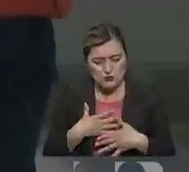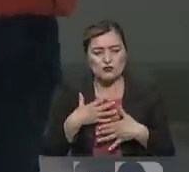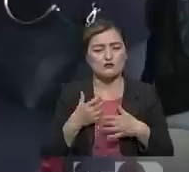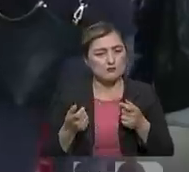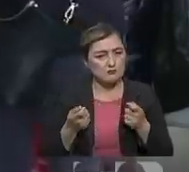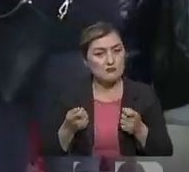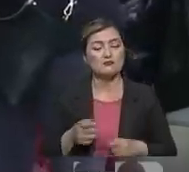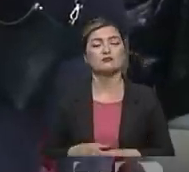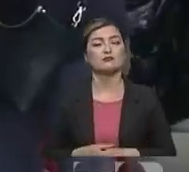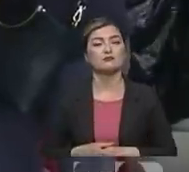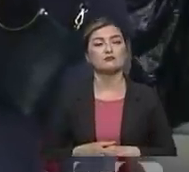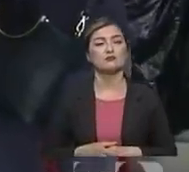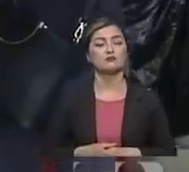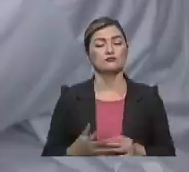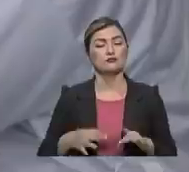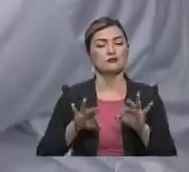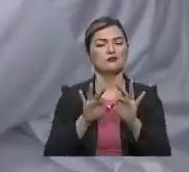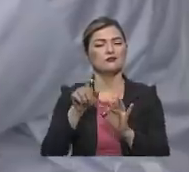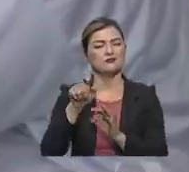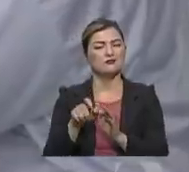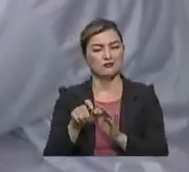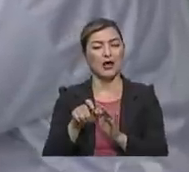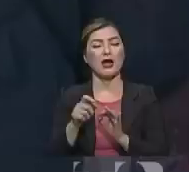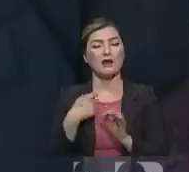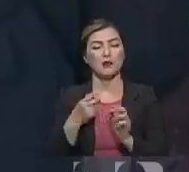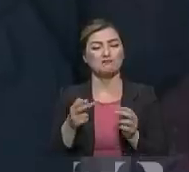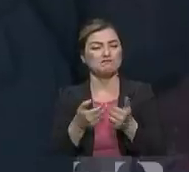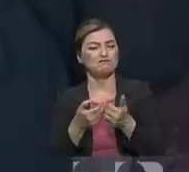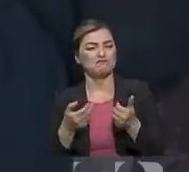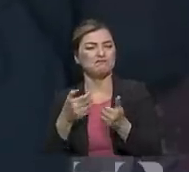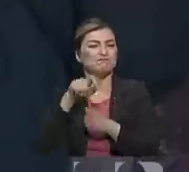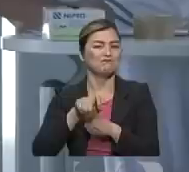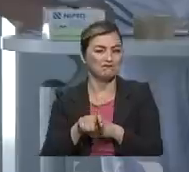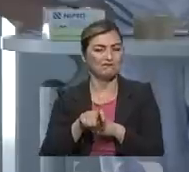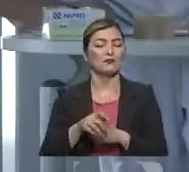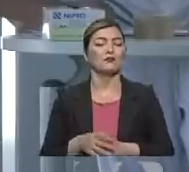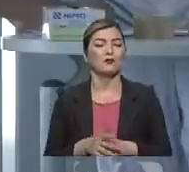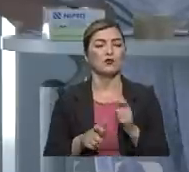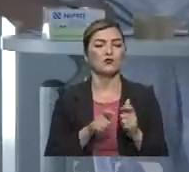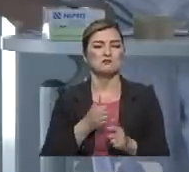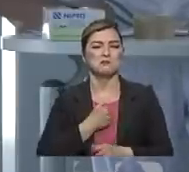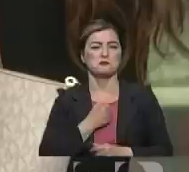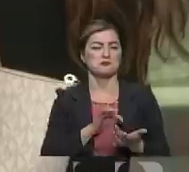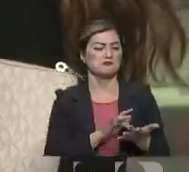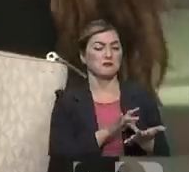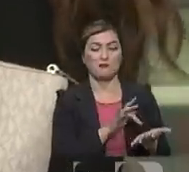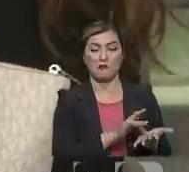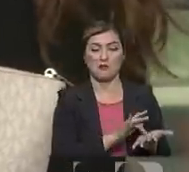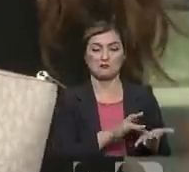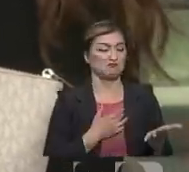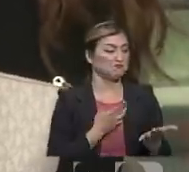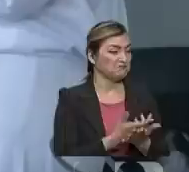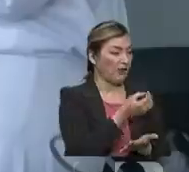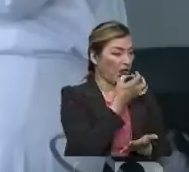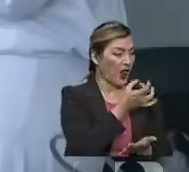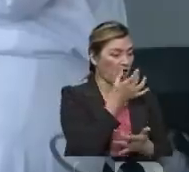además identificar las necesidades de cuarentena, aislamiento e insisten en que los ciudadanos eviten la automedicación y acudan al centro de